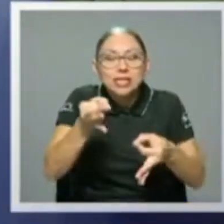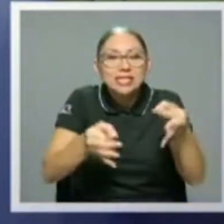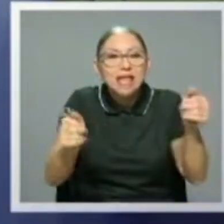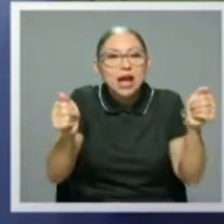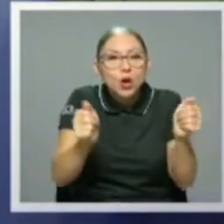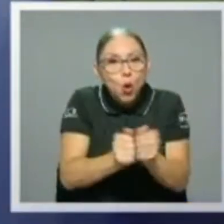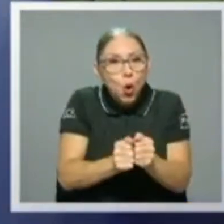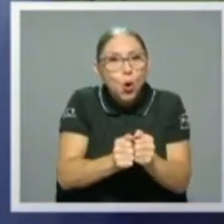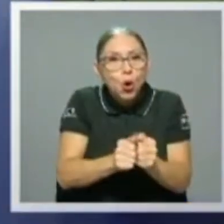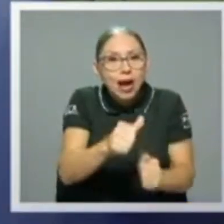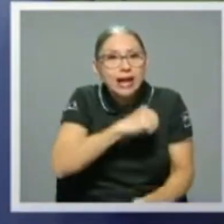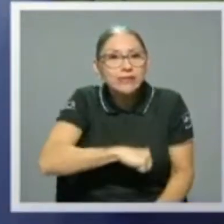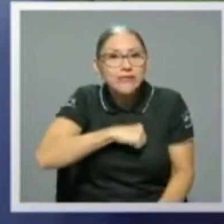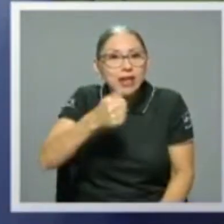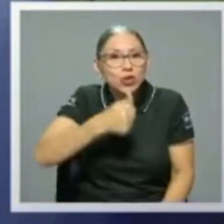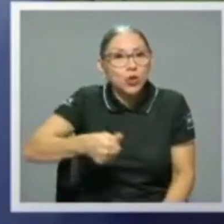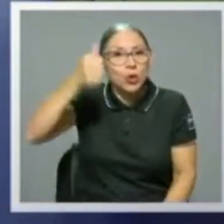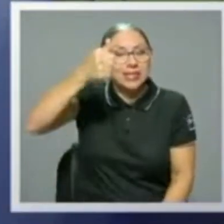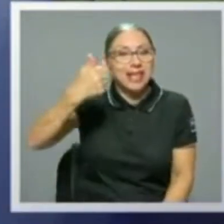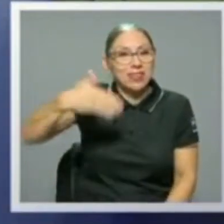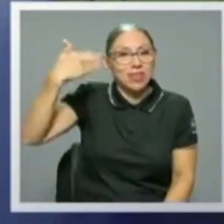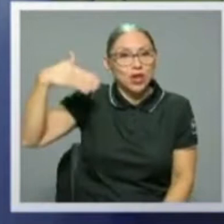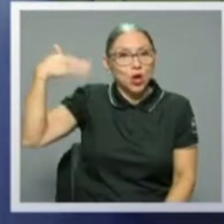los rectores anteriores, porque